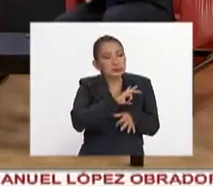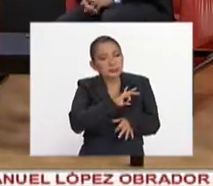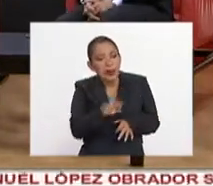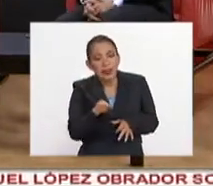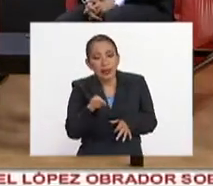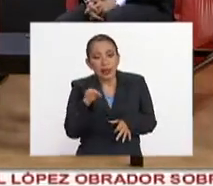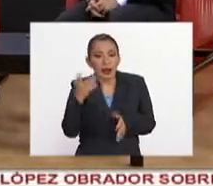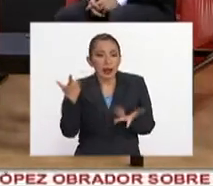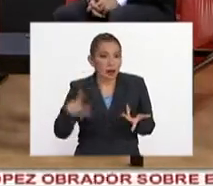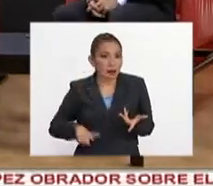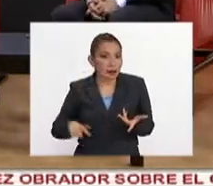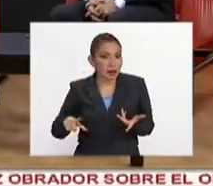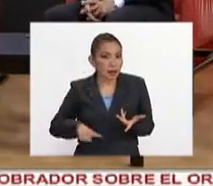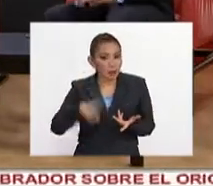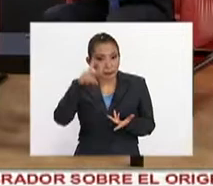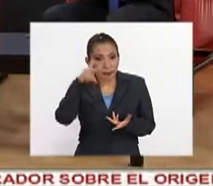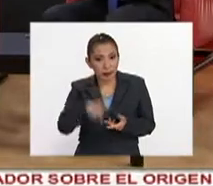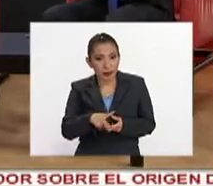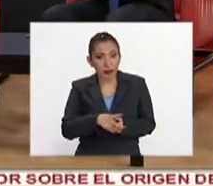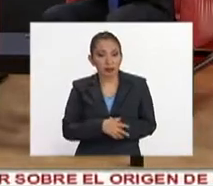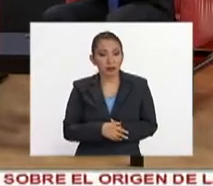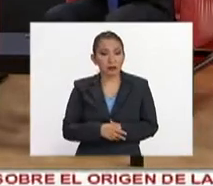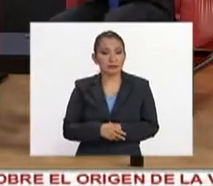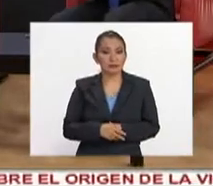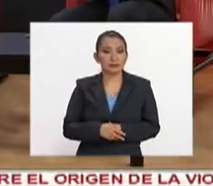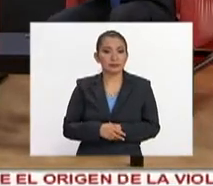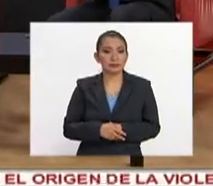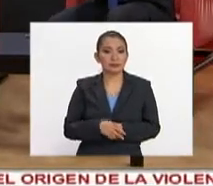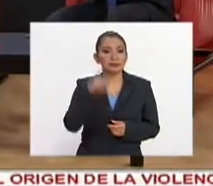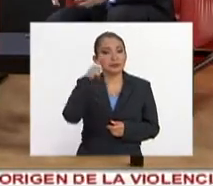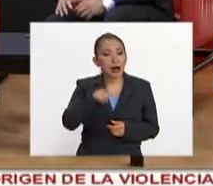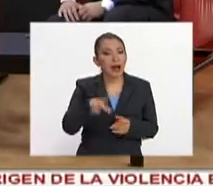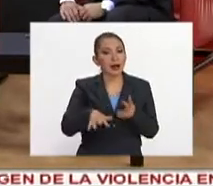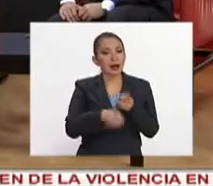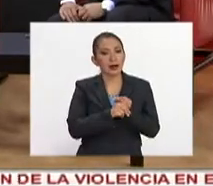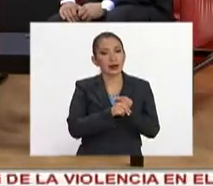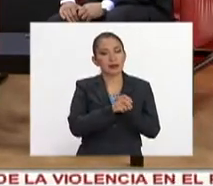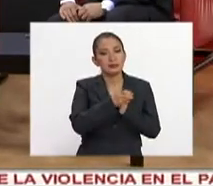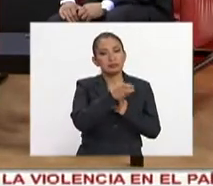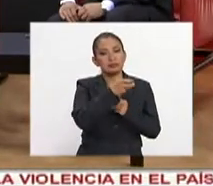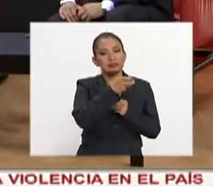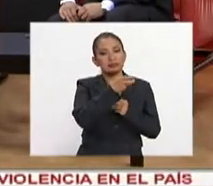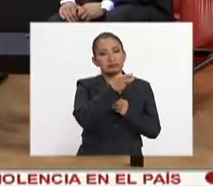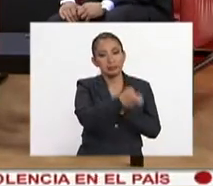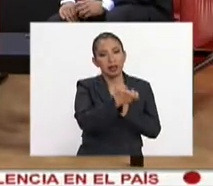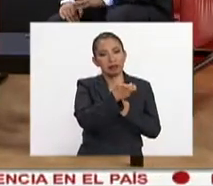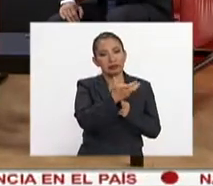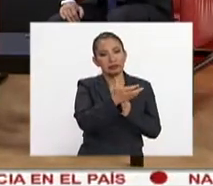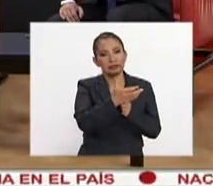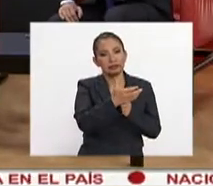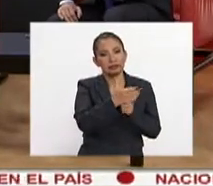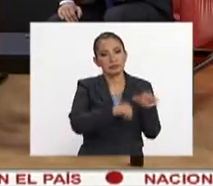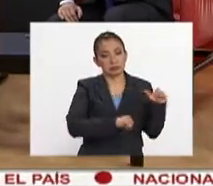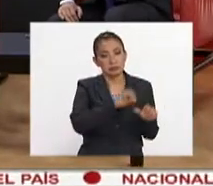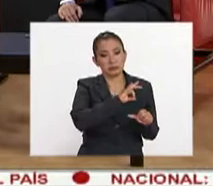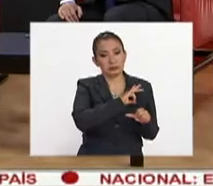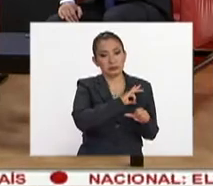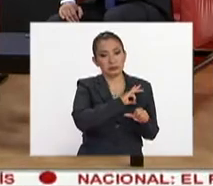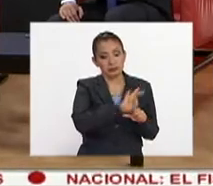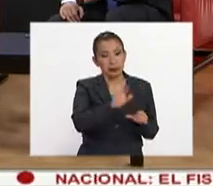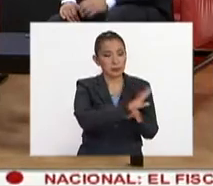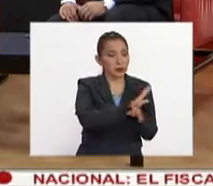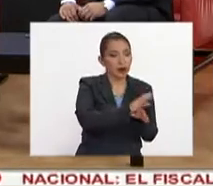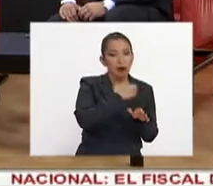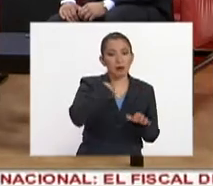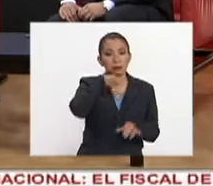estar jugando el gobierno mexicano pues para también sumarse a este tipo de actos que pueden